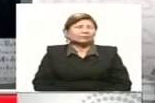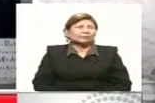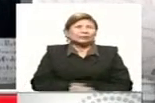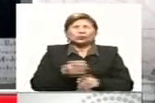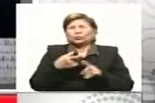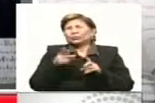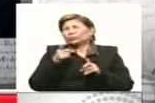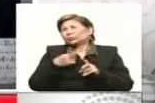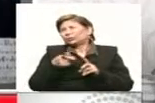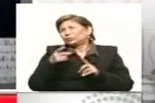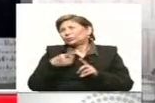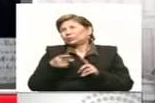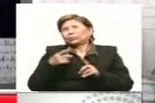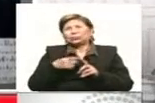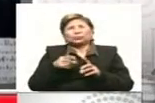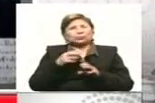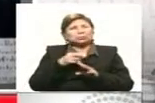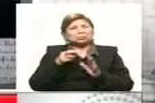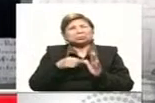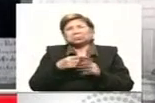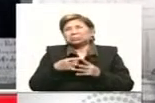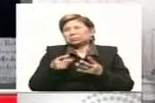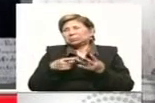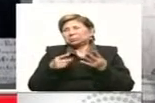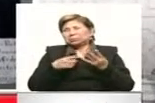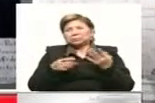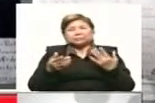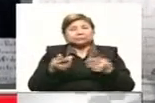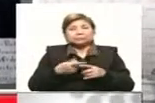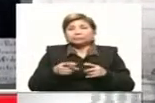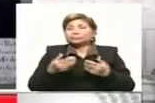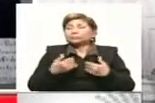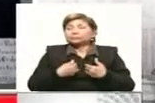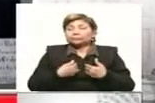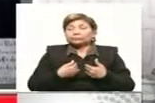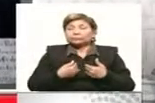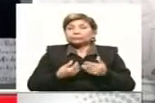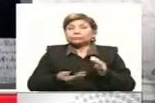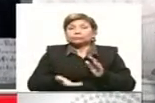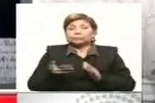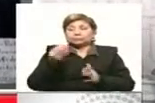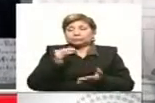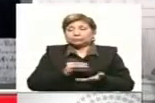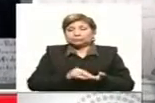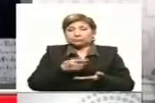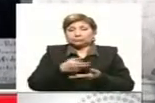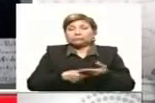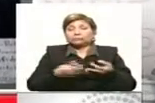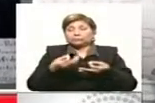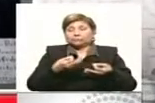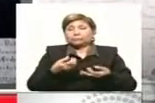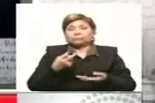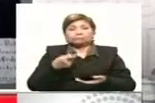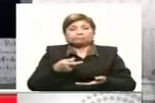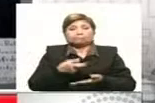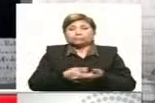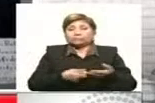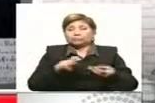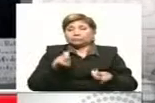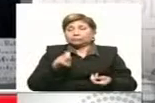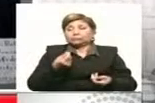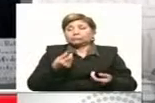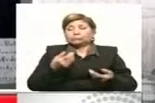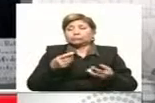una serie de programas que entiendo que tienen que elevar su contenido presupuestal. Este presupuesto es un